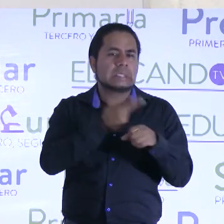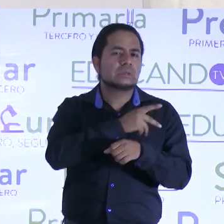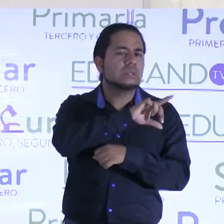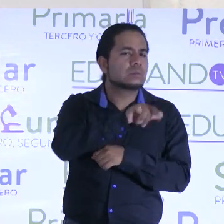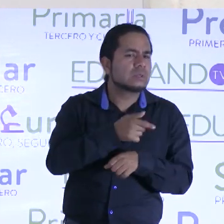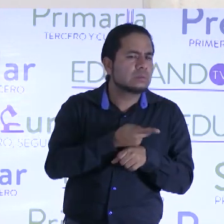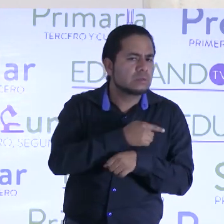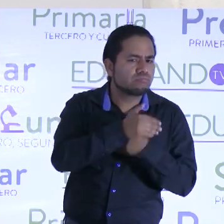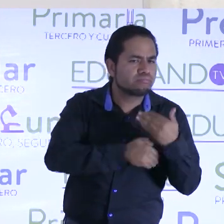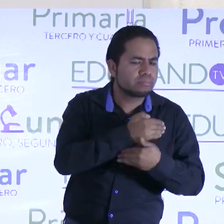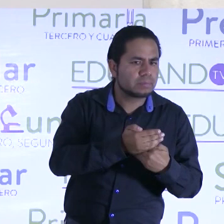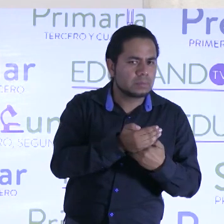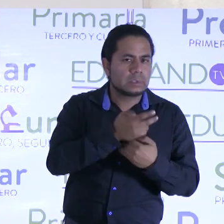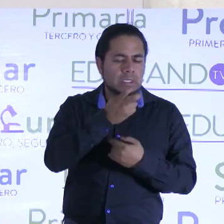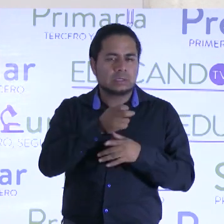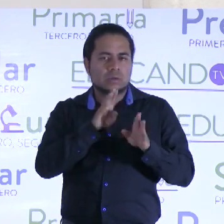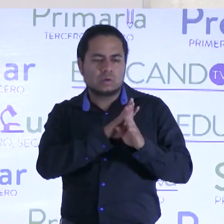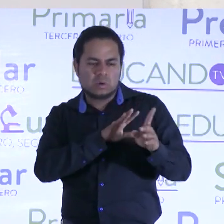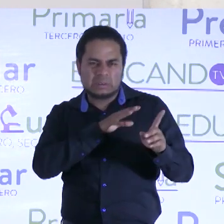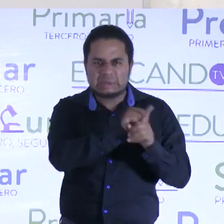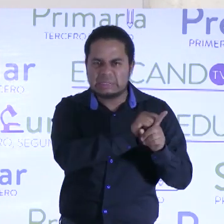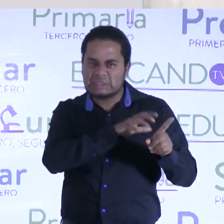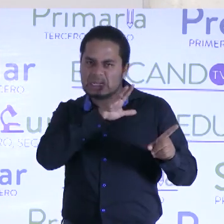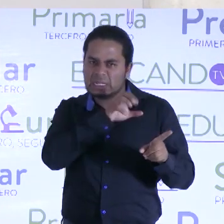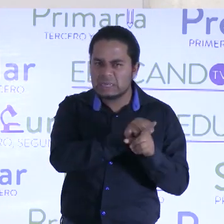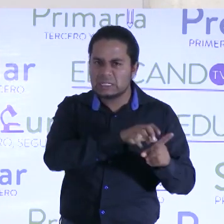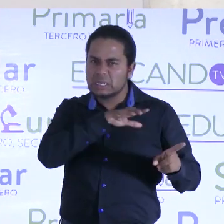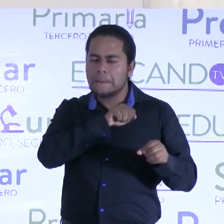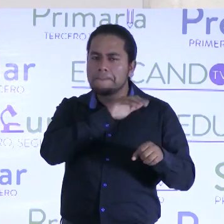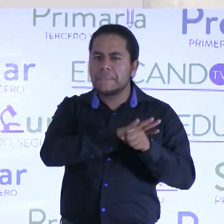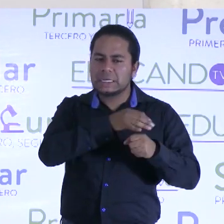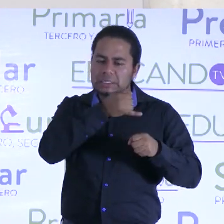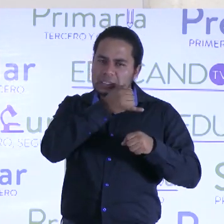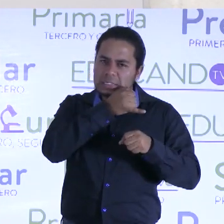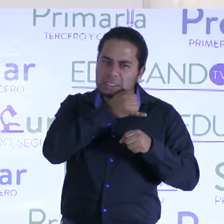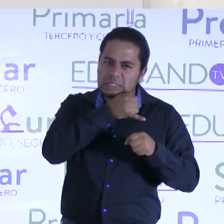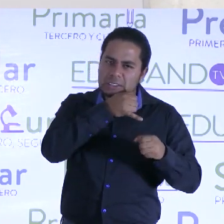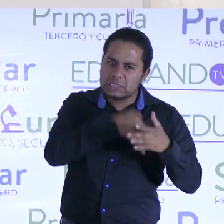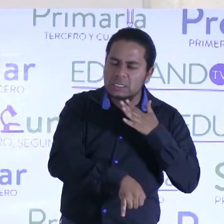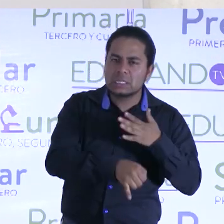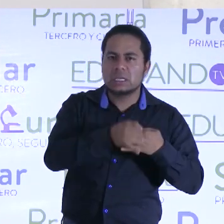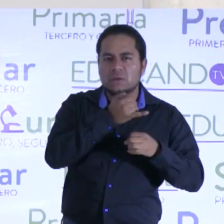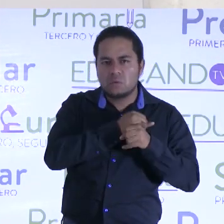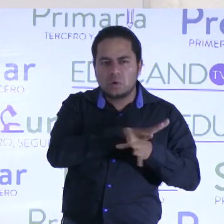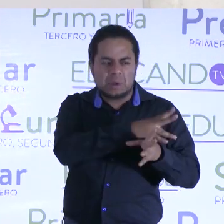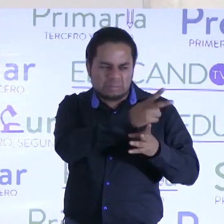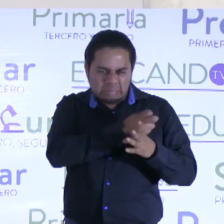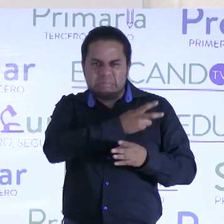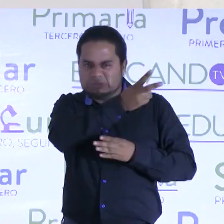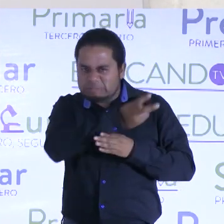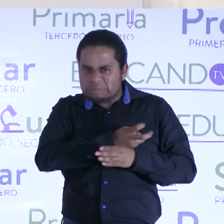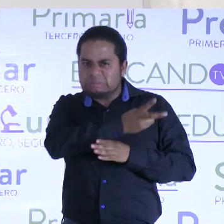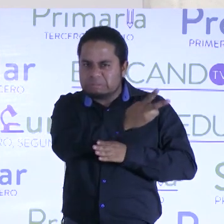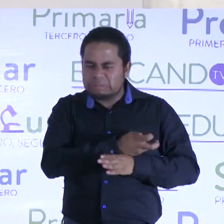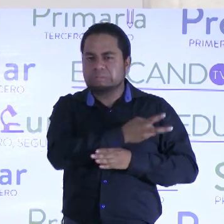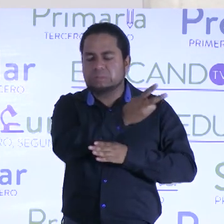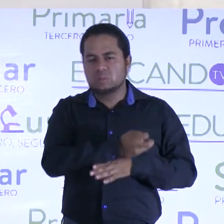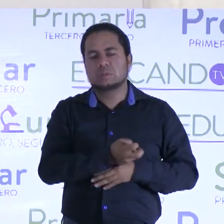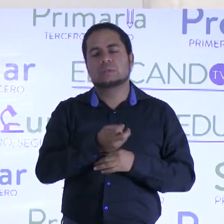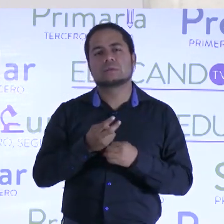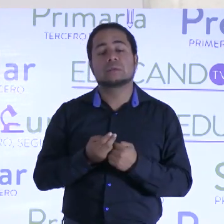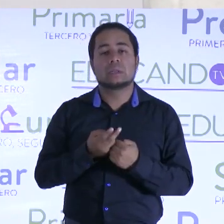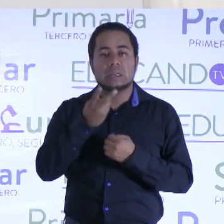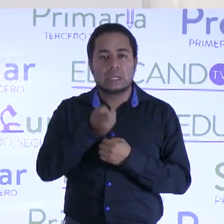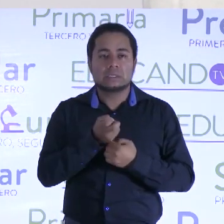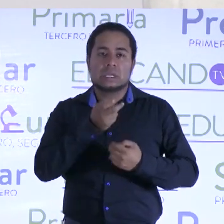después? Es recabar más información de la que nosotros ya obtuvimos. Estas